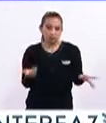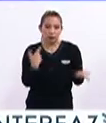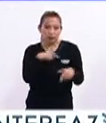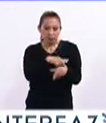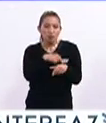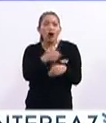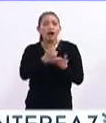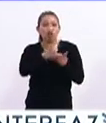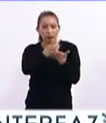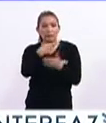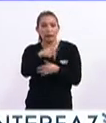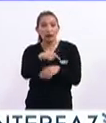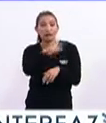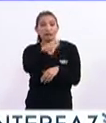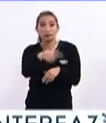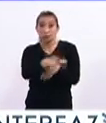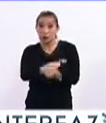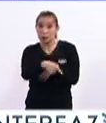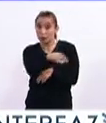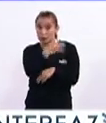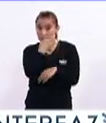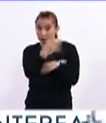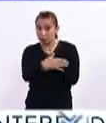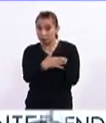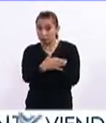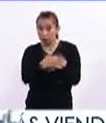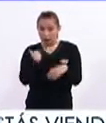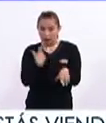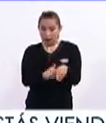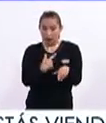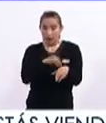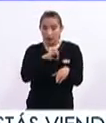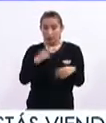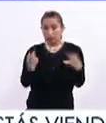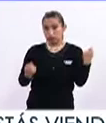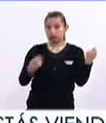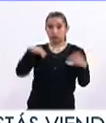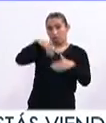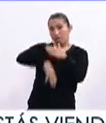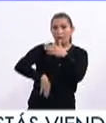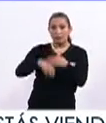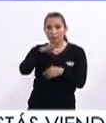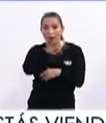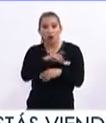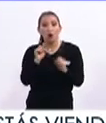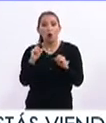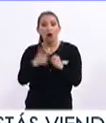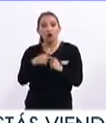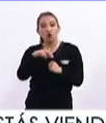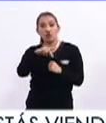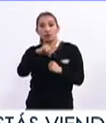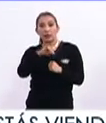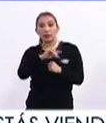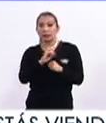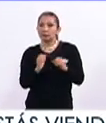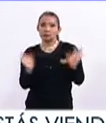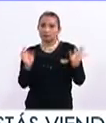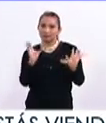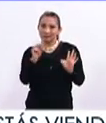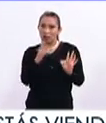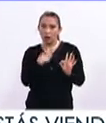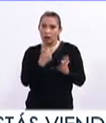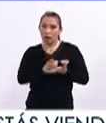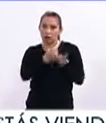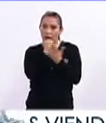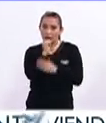pero puede ser incluso riesgoso. Pues si yo tengo una enfermedad me puedo descontrolar o puedo carecer de ciertos nutrimentos específicos y que no